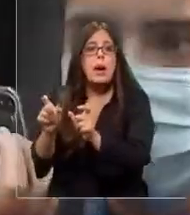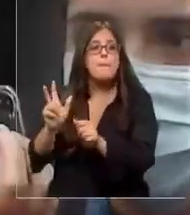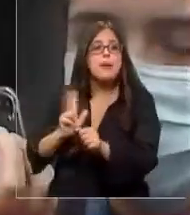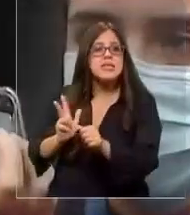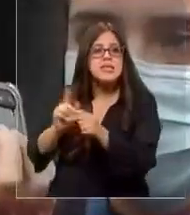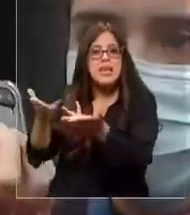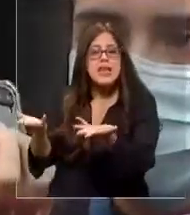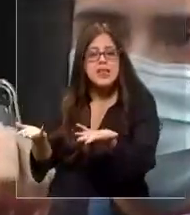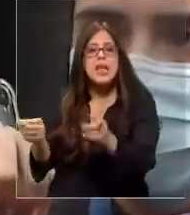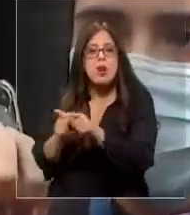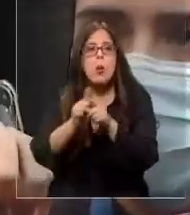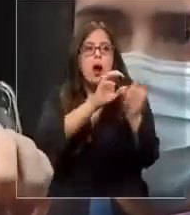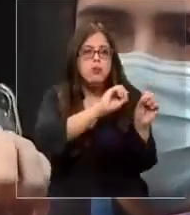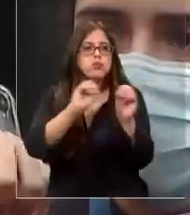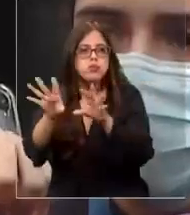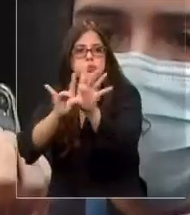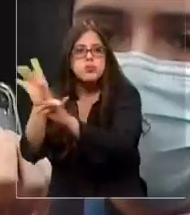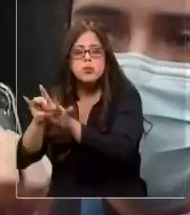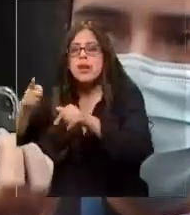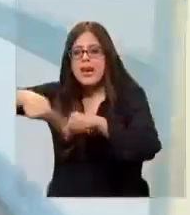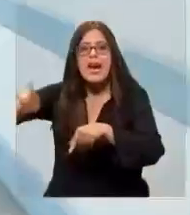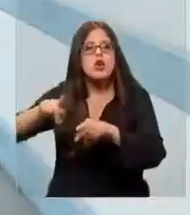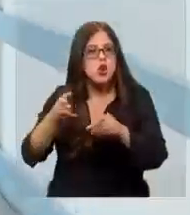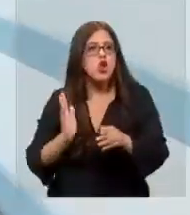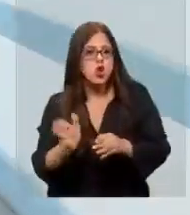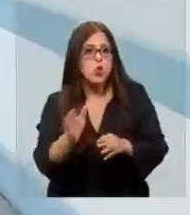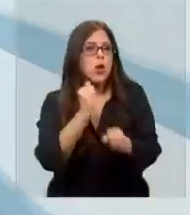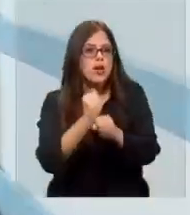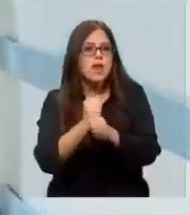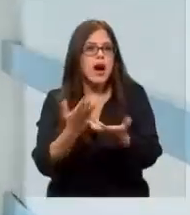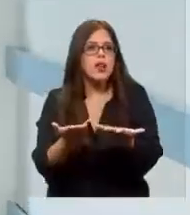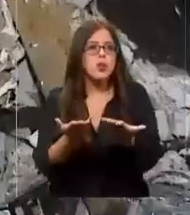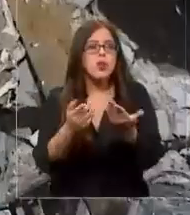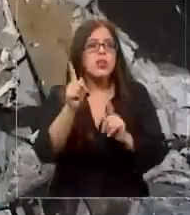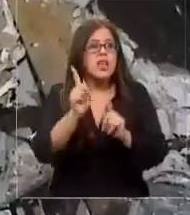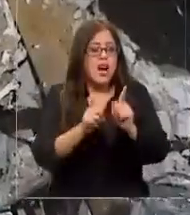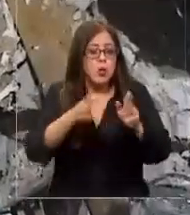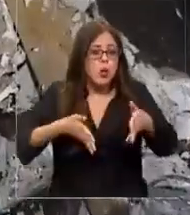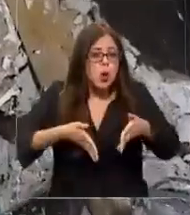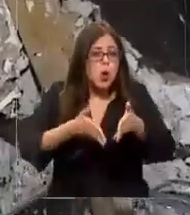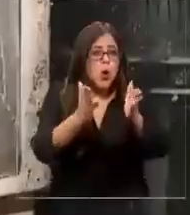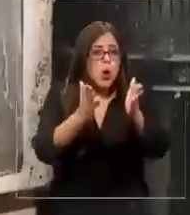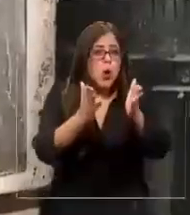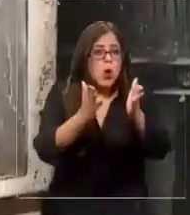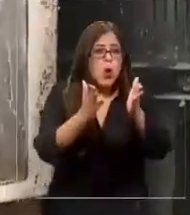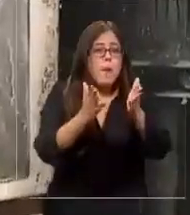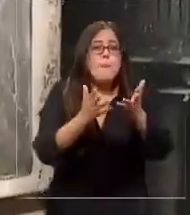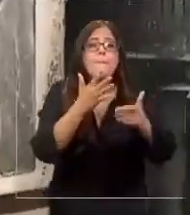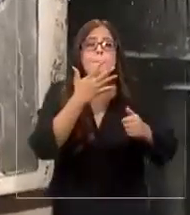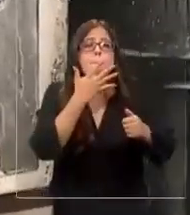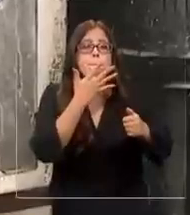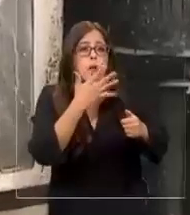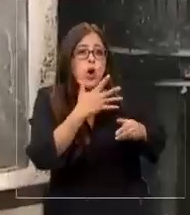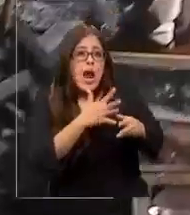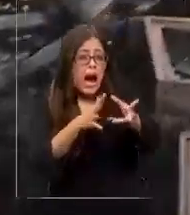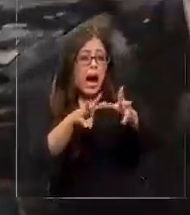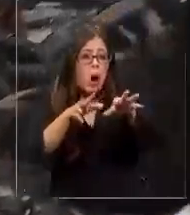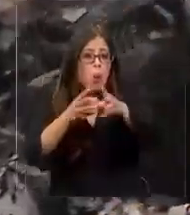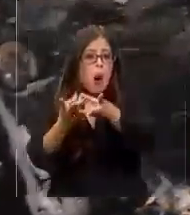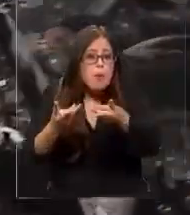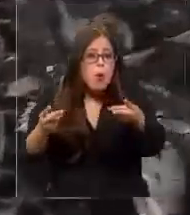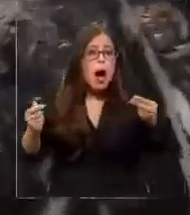lugar. Efectivamente se sigue pagando sus remuneraciones porque ellos siguen prestando funciones. Pasillos mojados, oficinas quemadas, salas y equipos